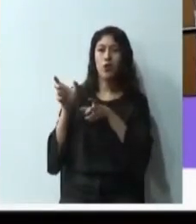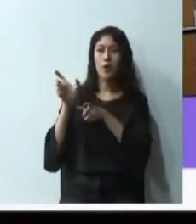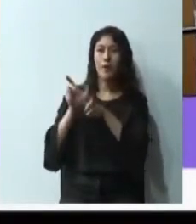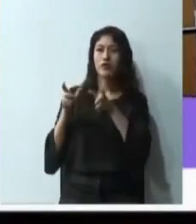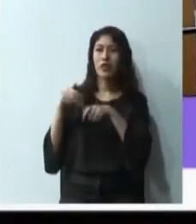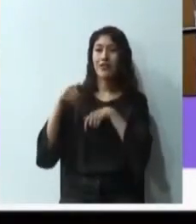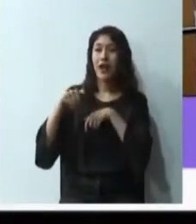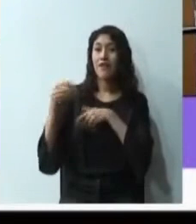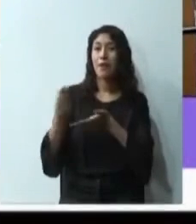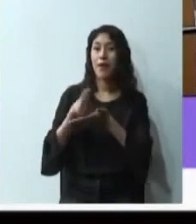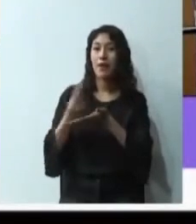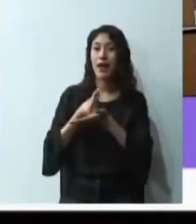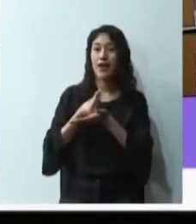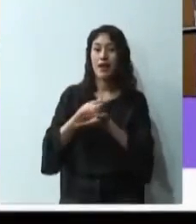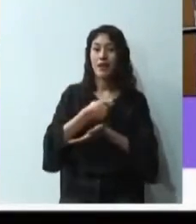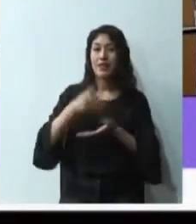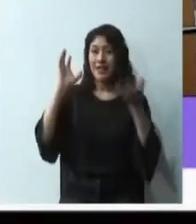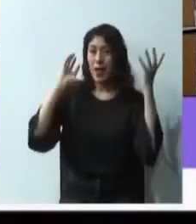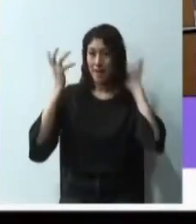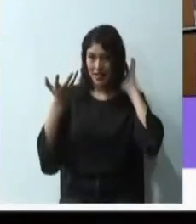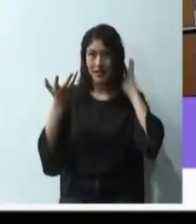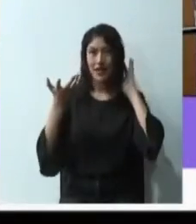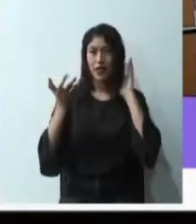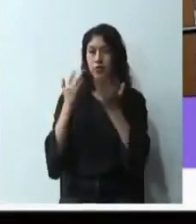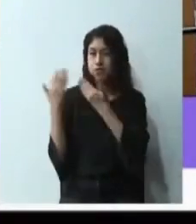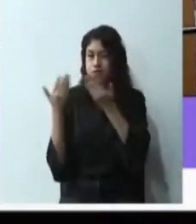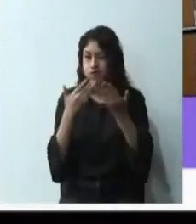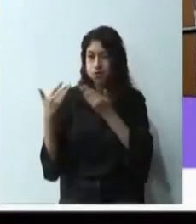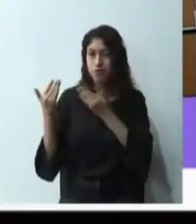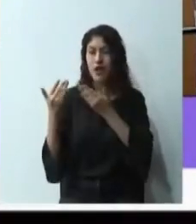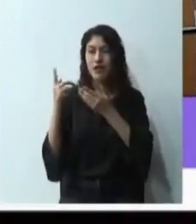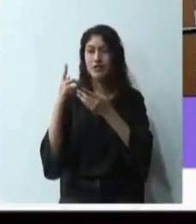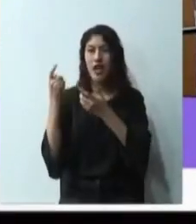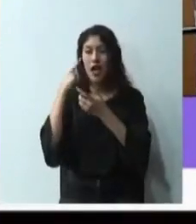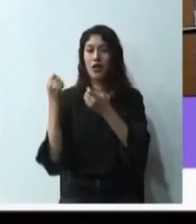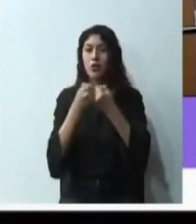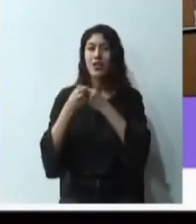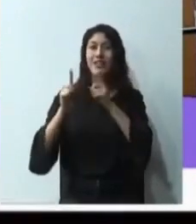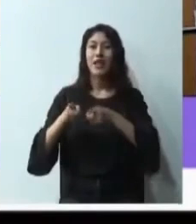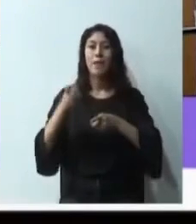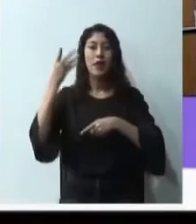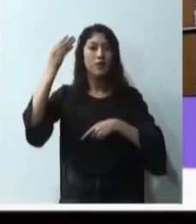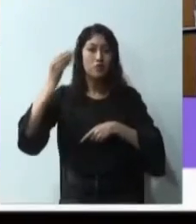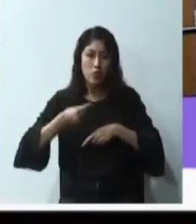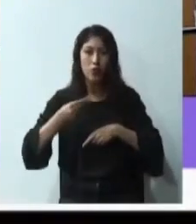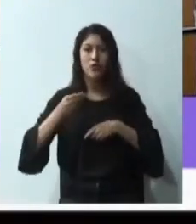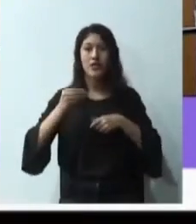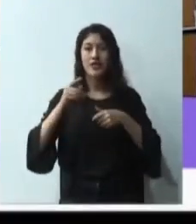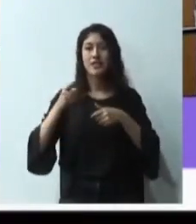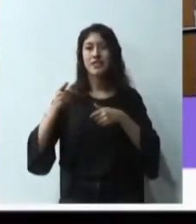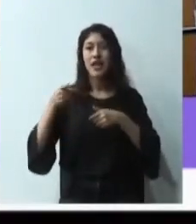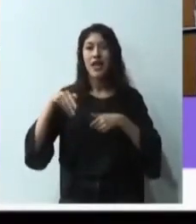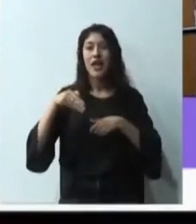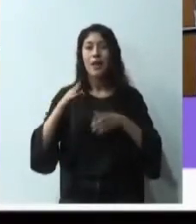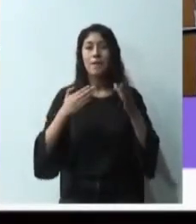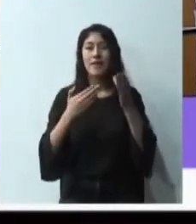asumir presidente Javier Milei y además con Patricia Bullrich, la ministra de